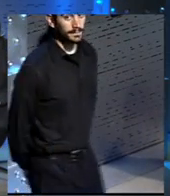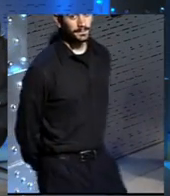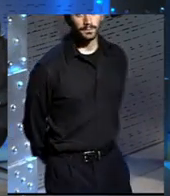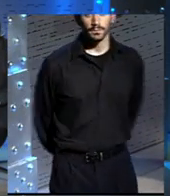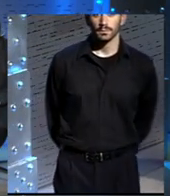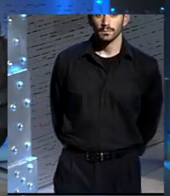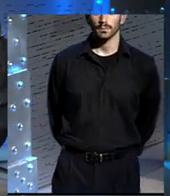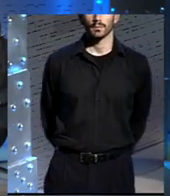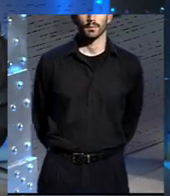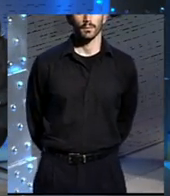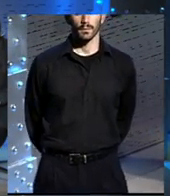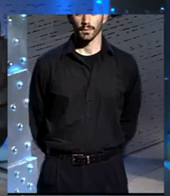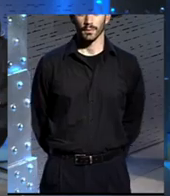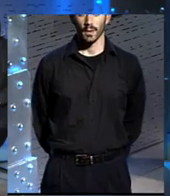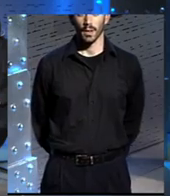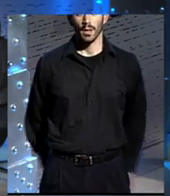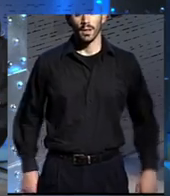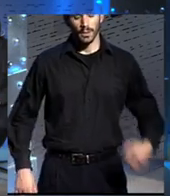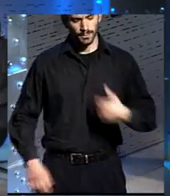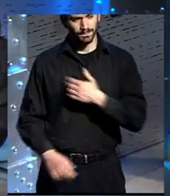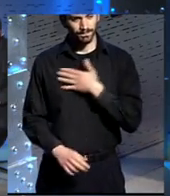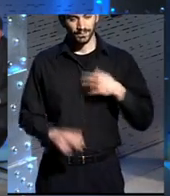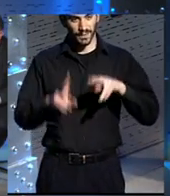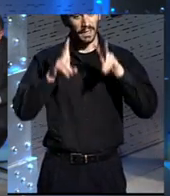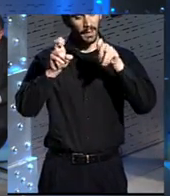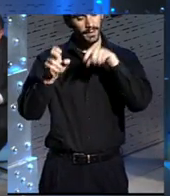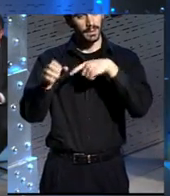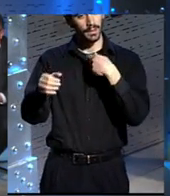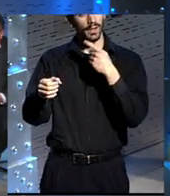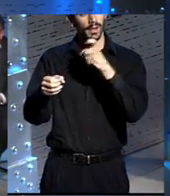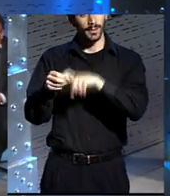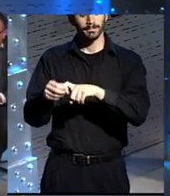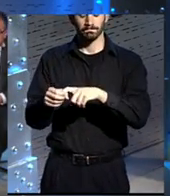Estoy de acuerdo en esto último, especialmente. Reconozco